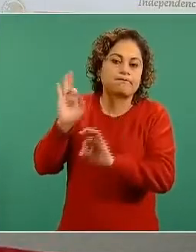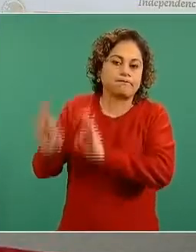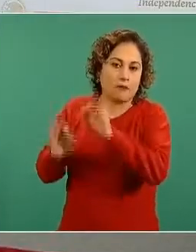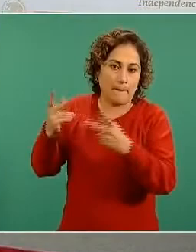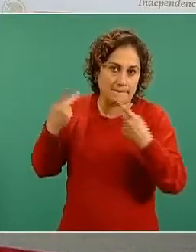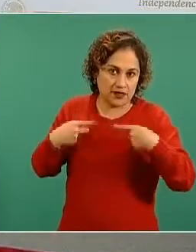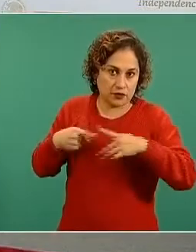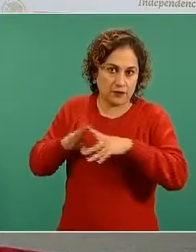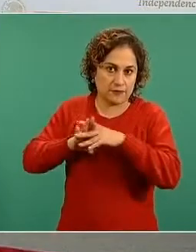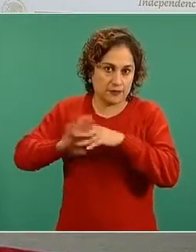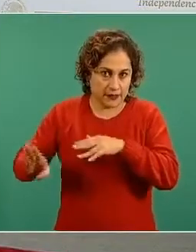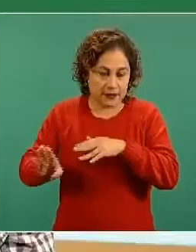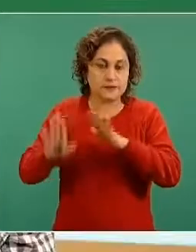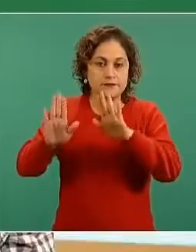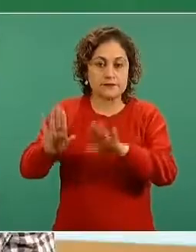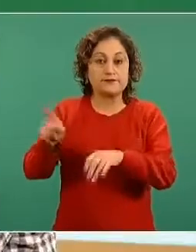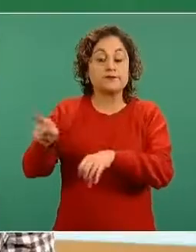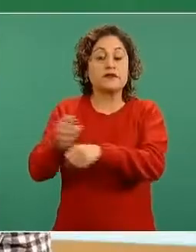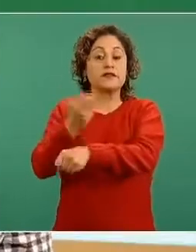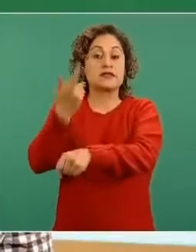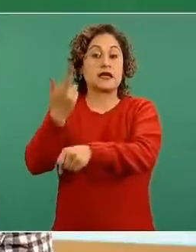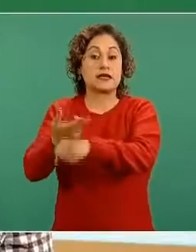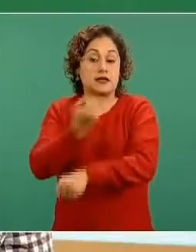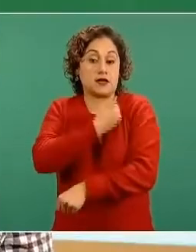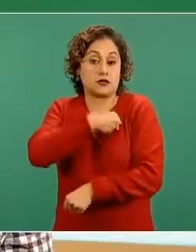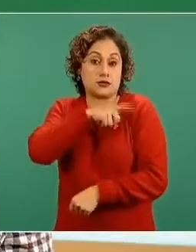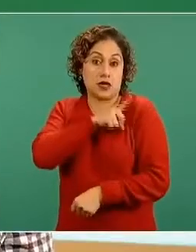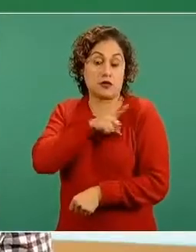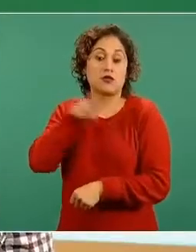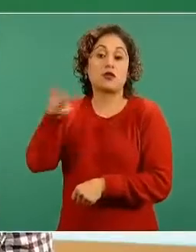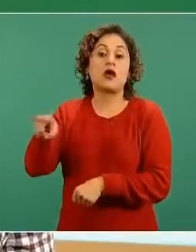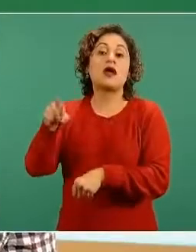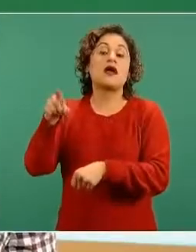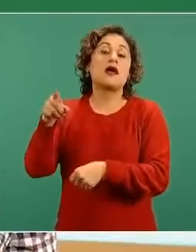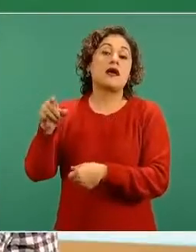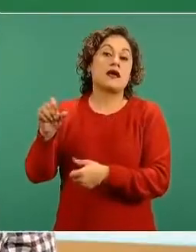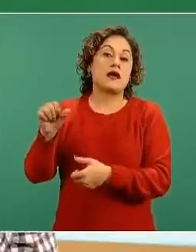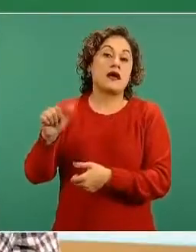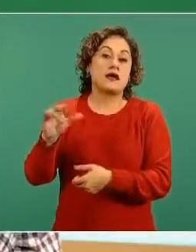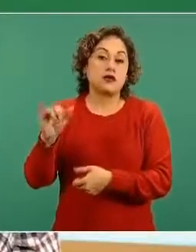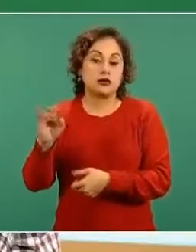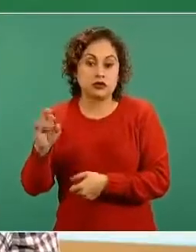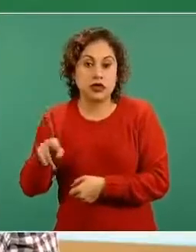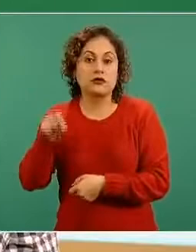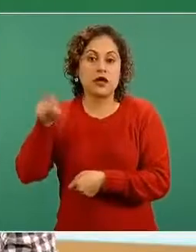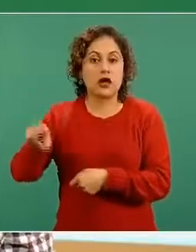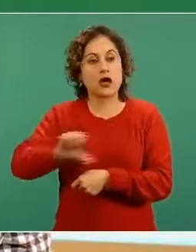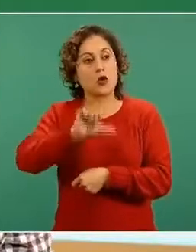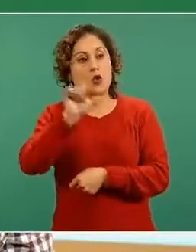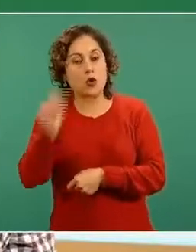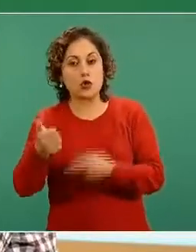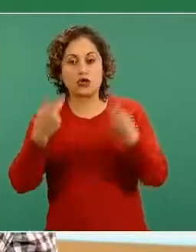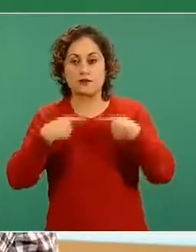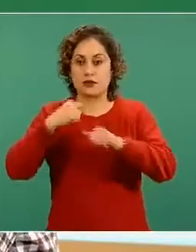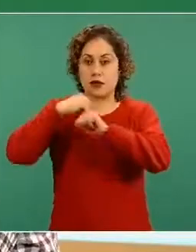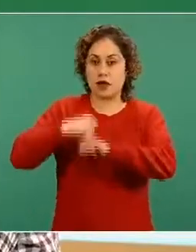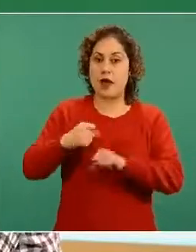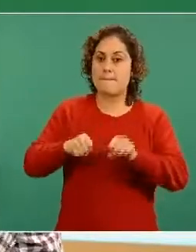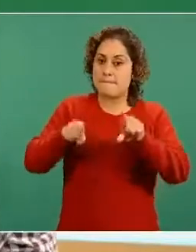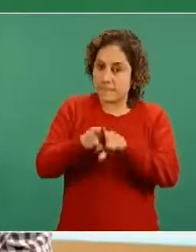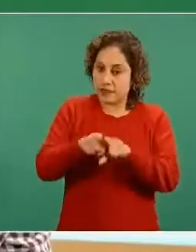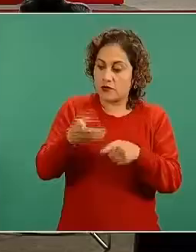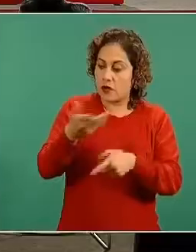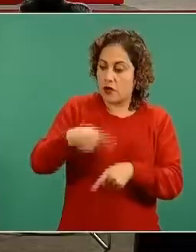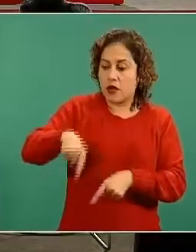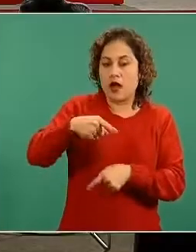Salud, encomendó a coordinar este operativo, y los previos. El